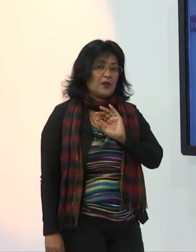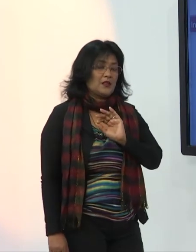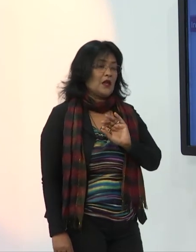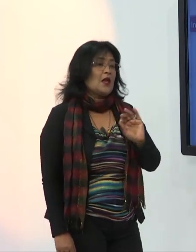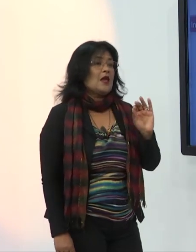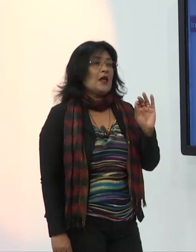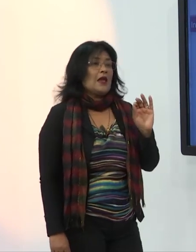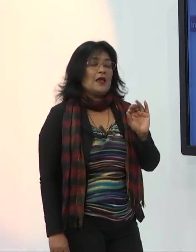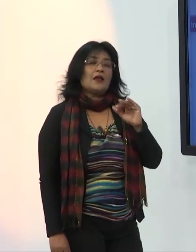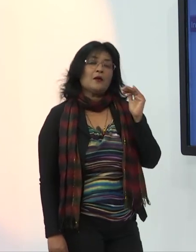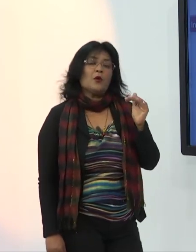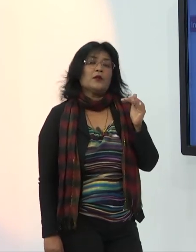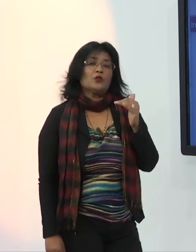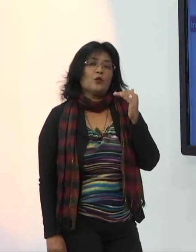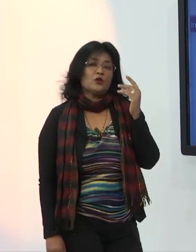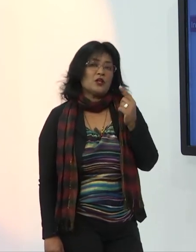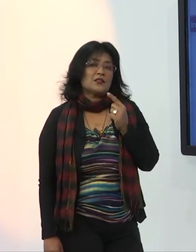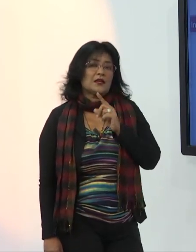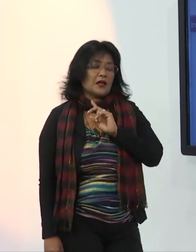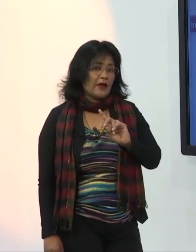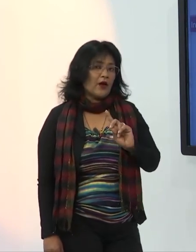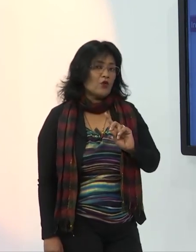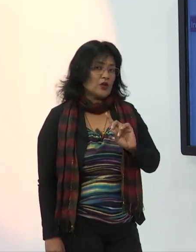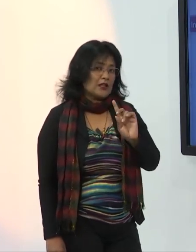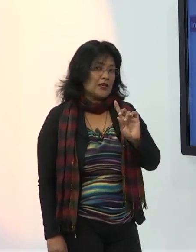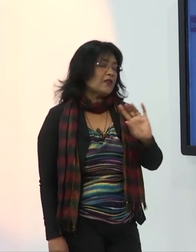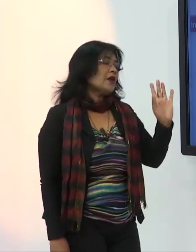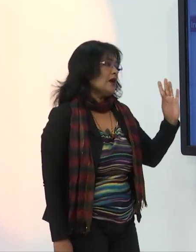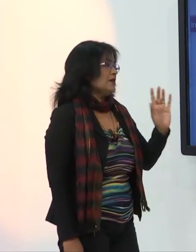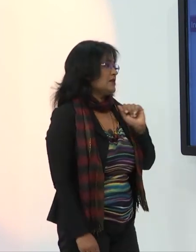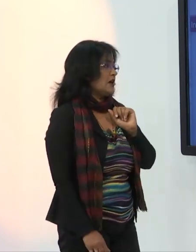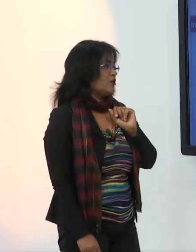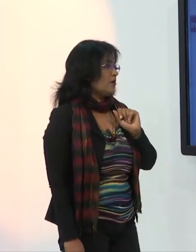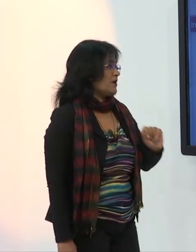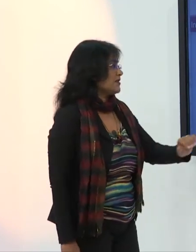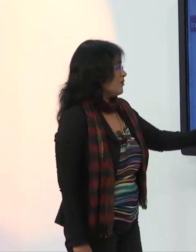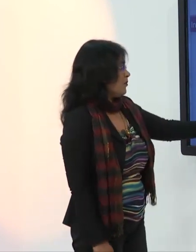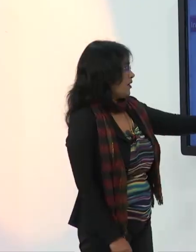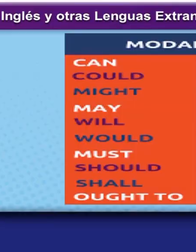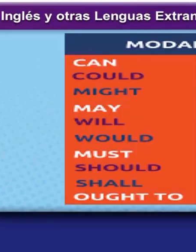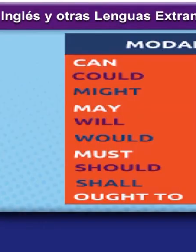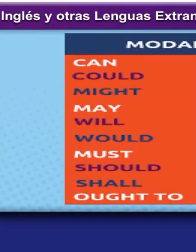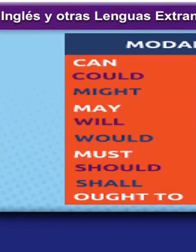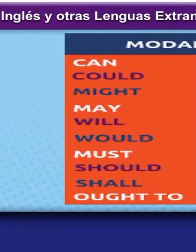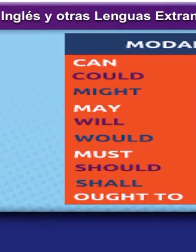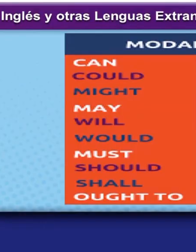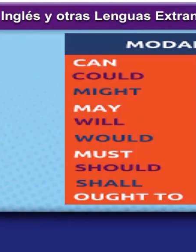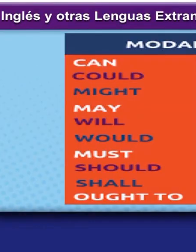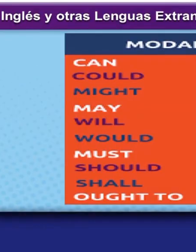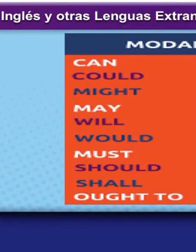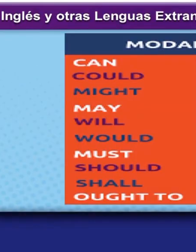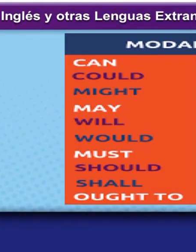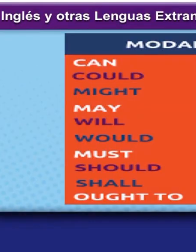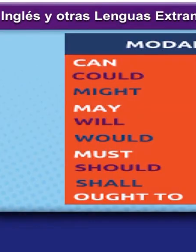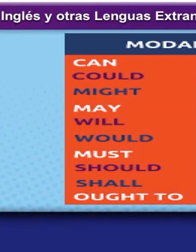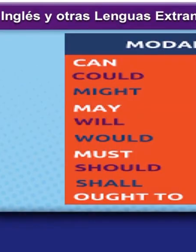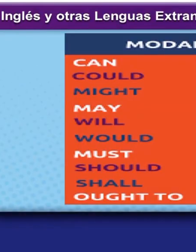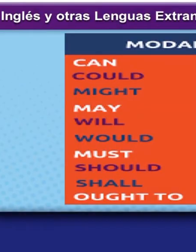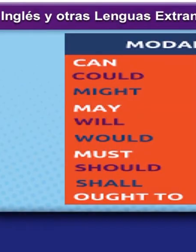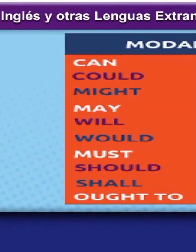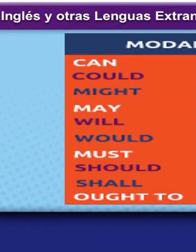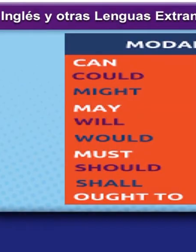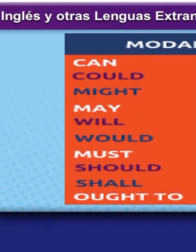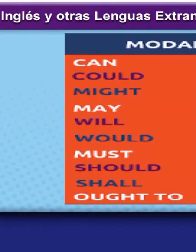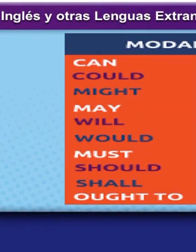directamente, ¿en qué momento voy a utilizar cada uno en el día a día? Ya nos desplazamos mejor. Acá te los tengo. Los